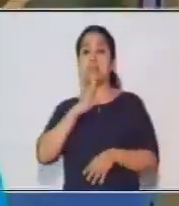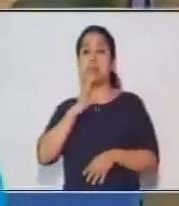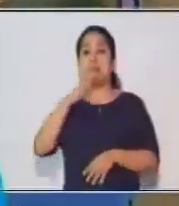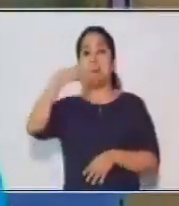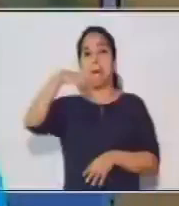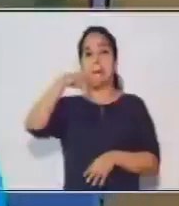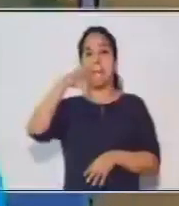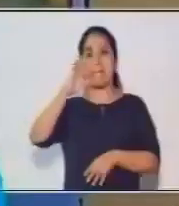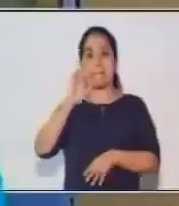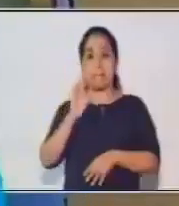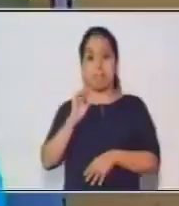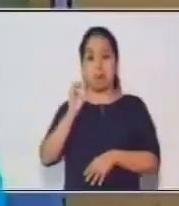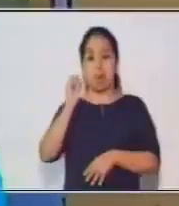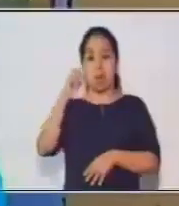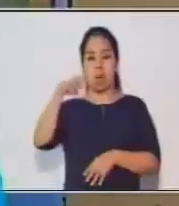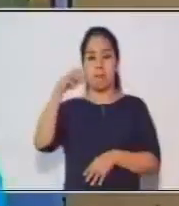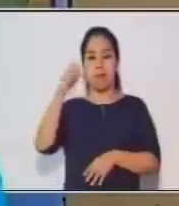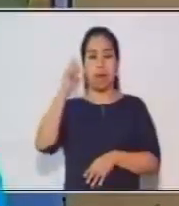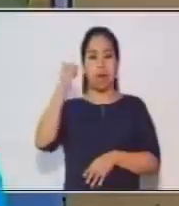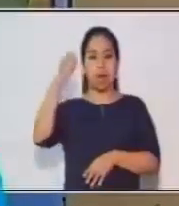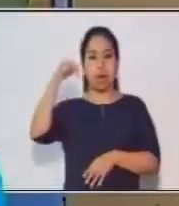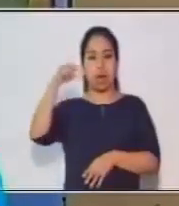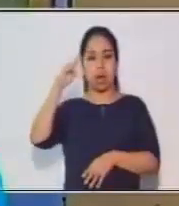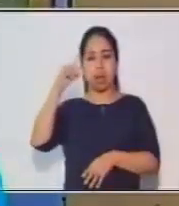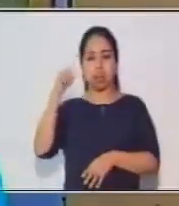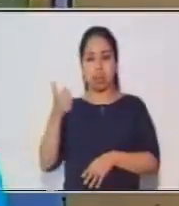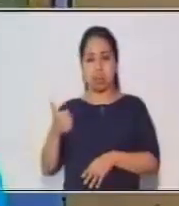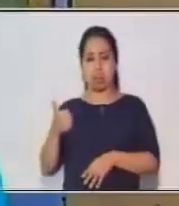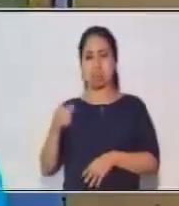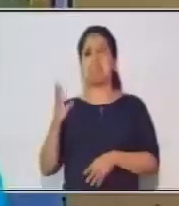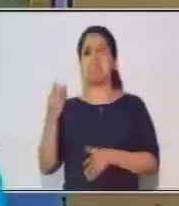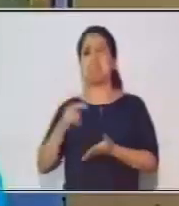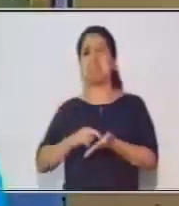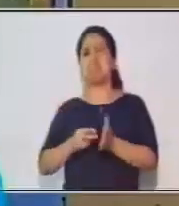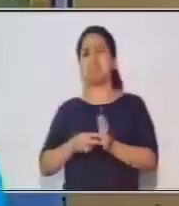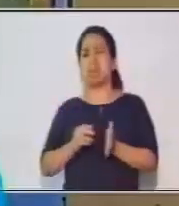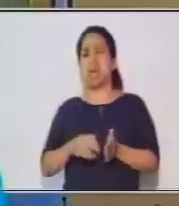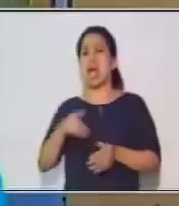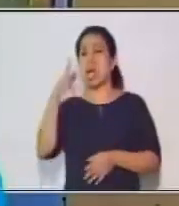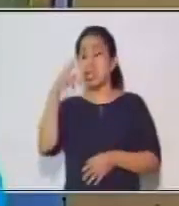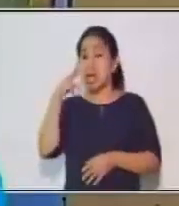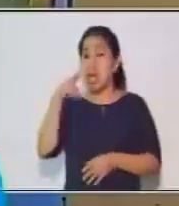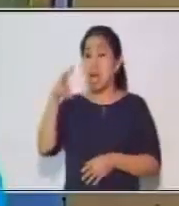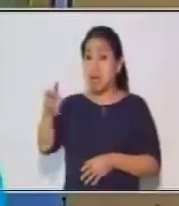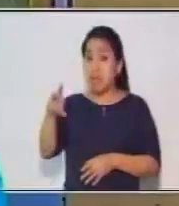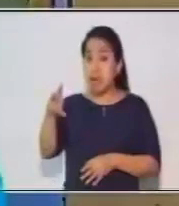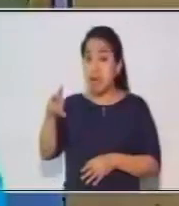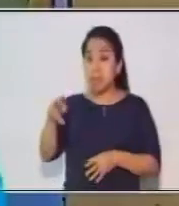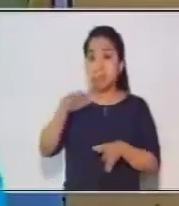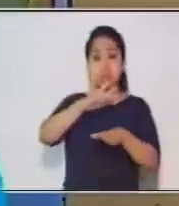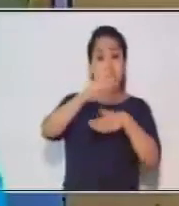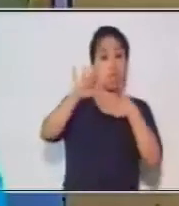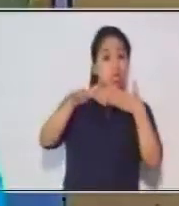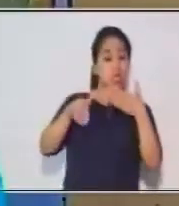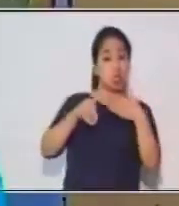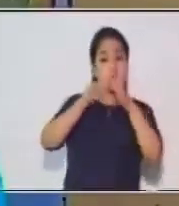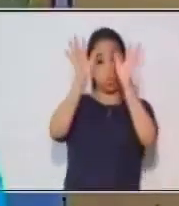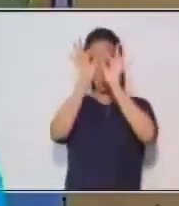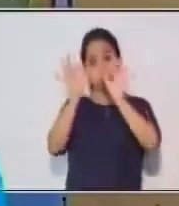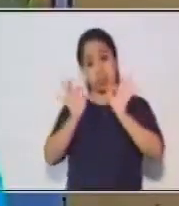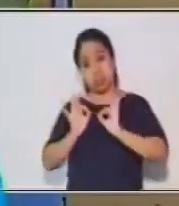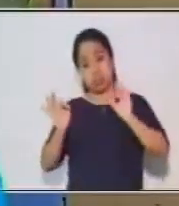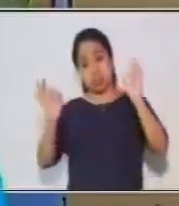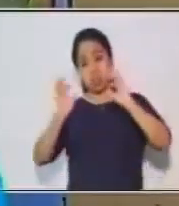propaganda. ¿Sí? La propaganda la vemos generalmente en todos los medios de